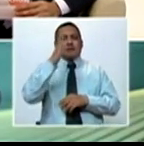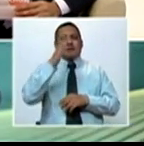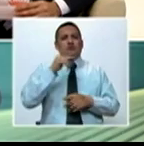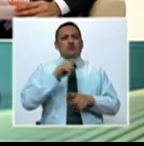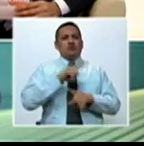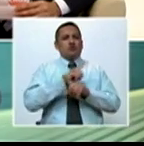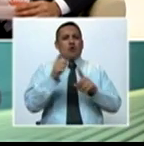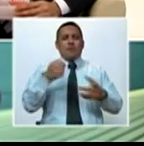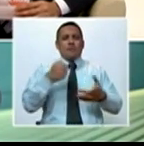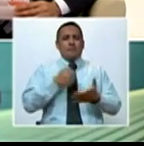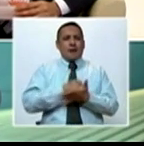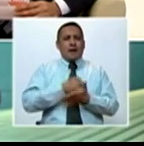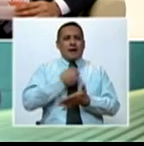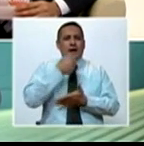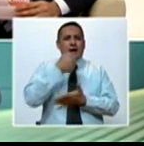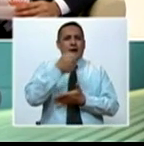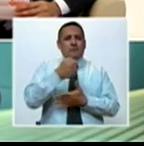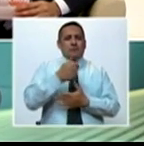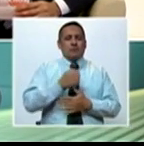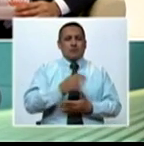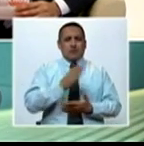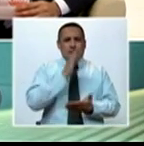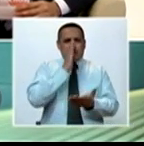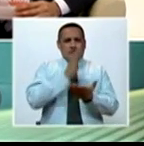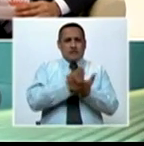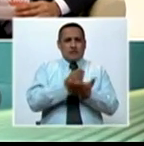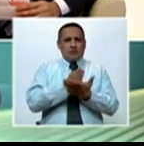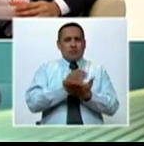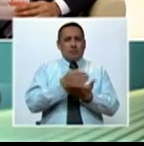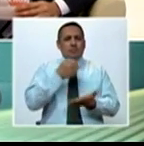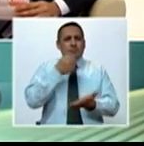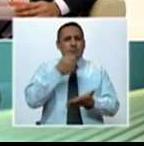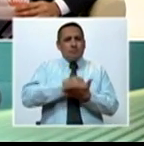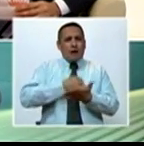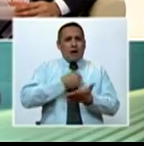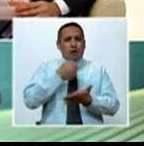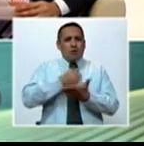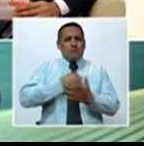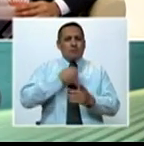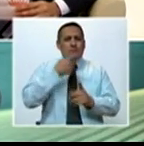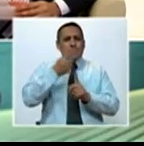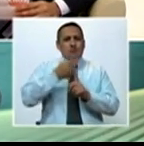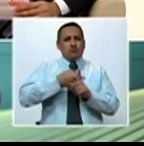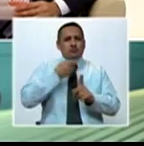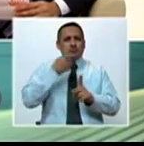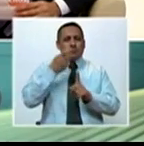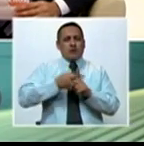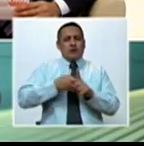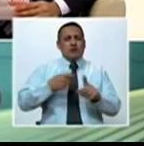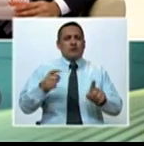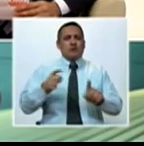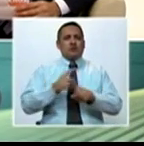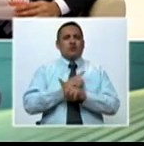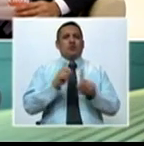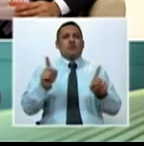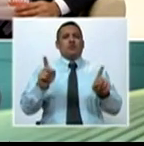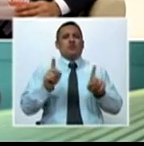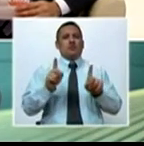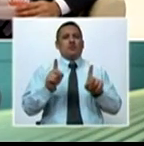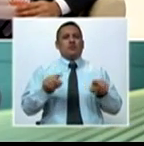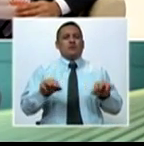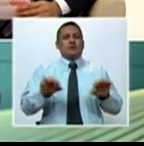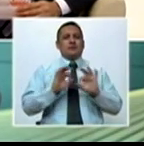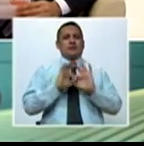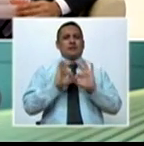en estricto, una remuneración. No le pagaba una remuneración bajo las